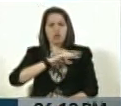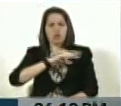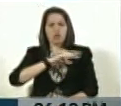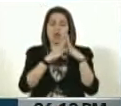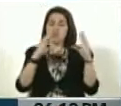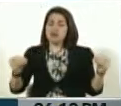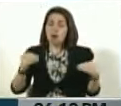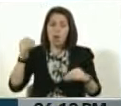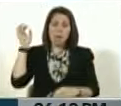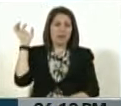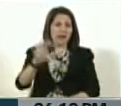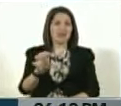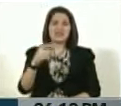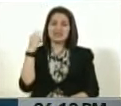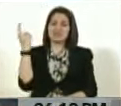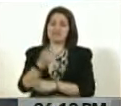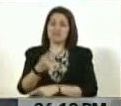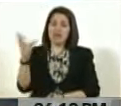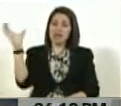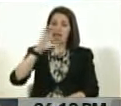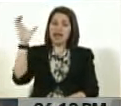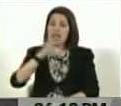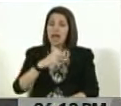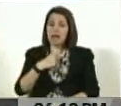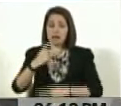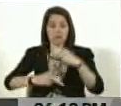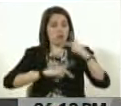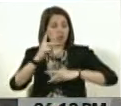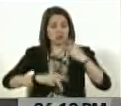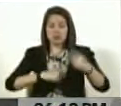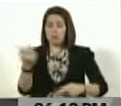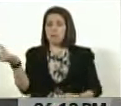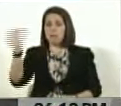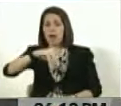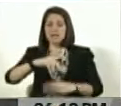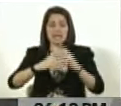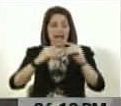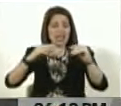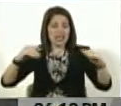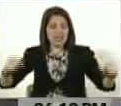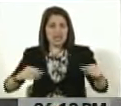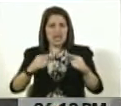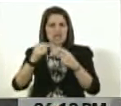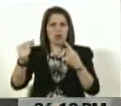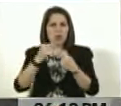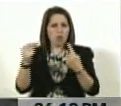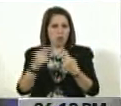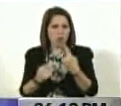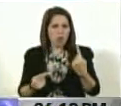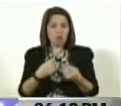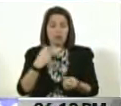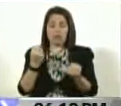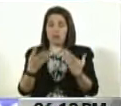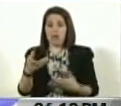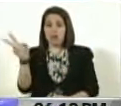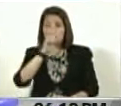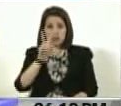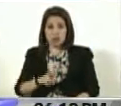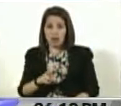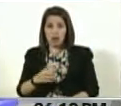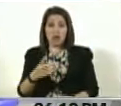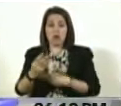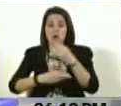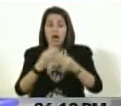Nacional y en Caracas a que incremente la cantidad de harina de trigo que debe proveer a las panaderías para que los venezolanos no tengan que